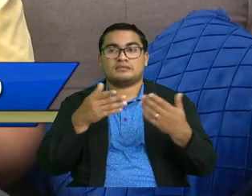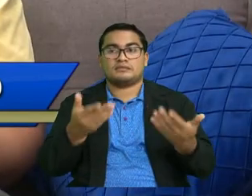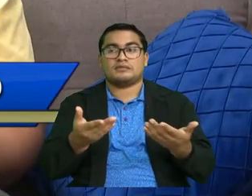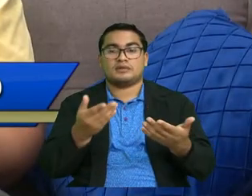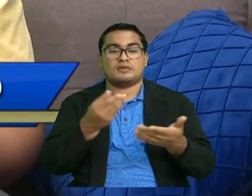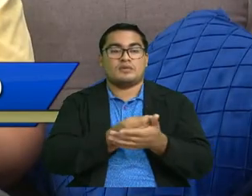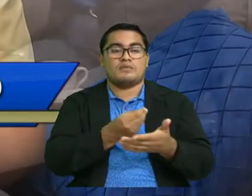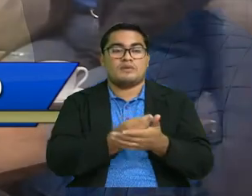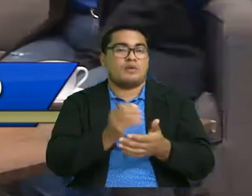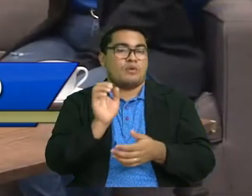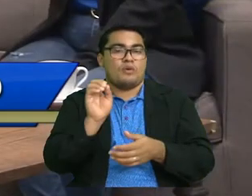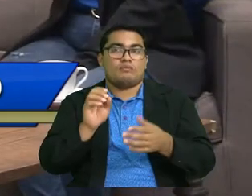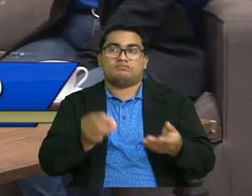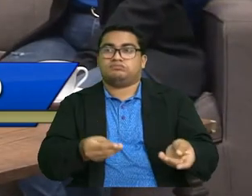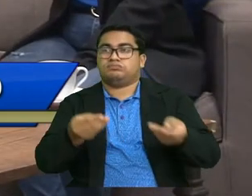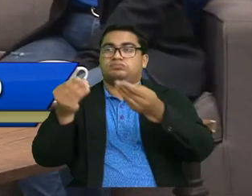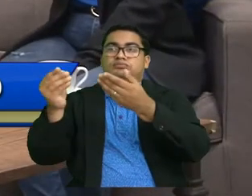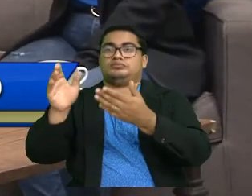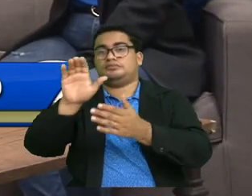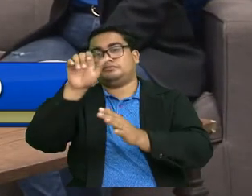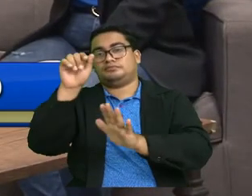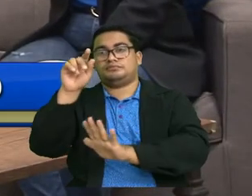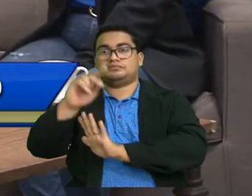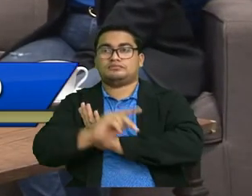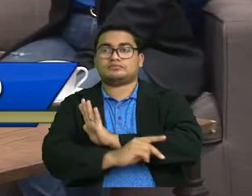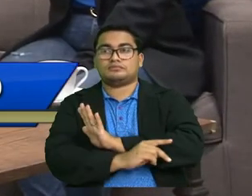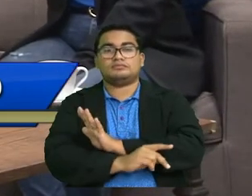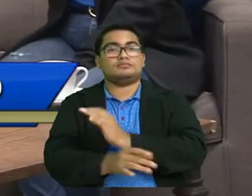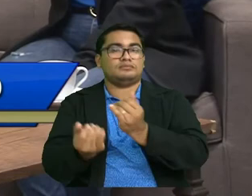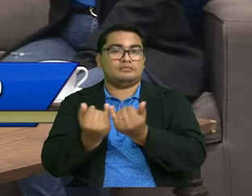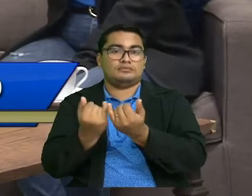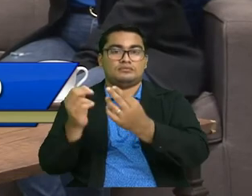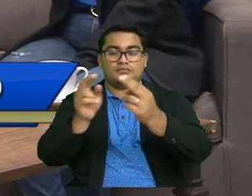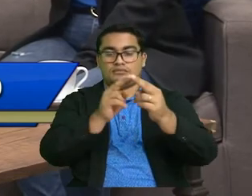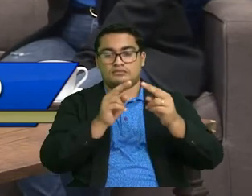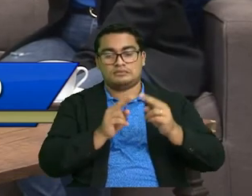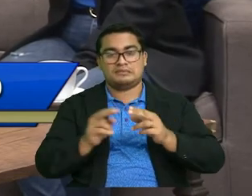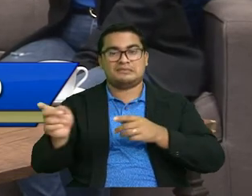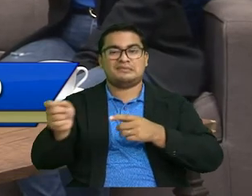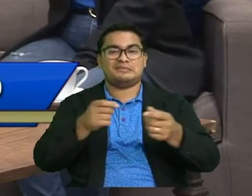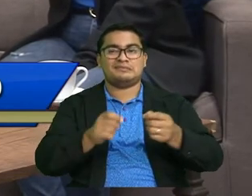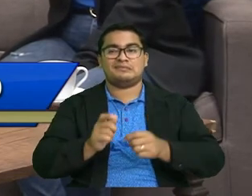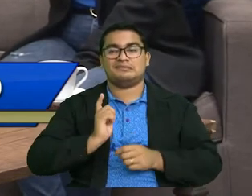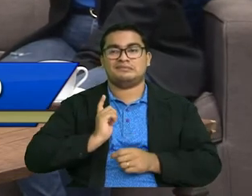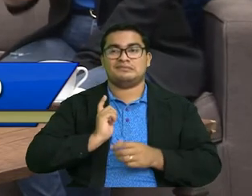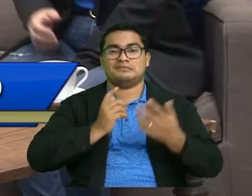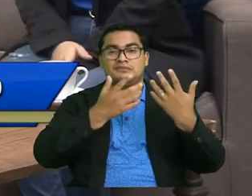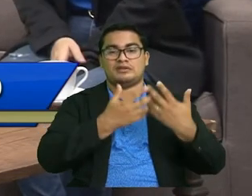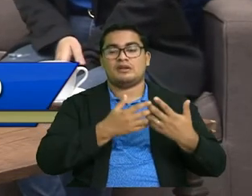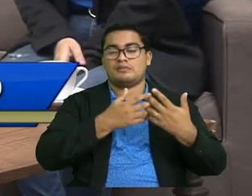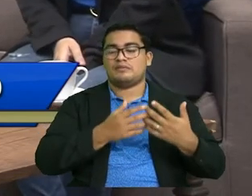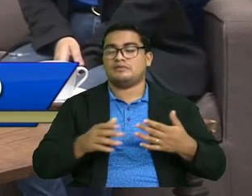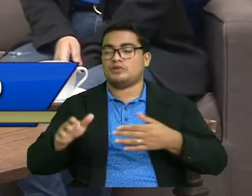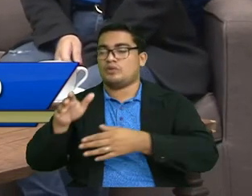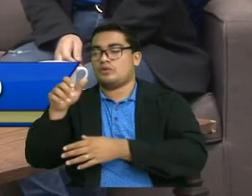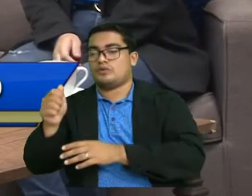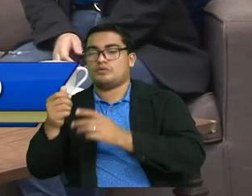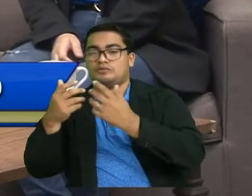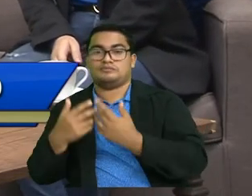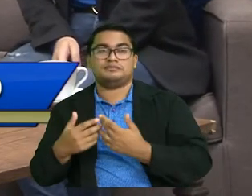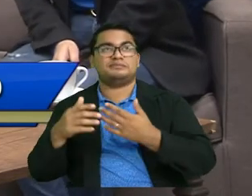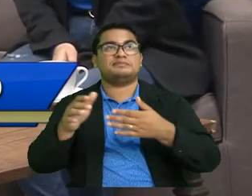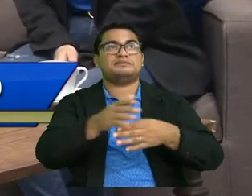para exportación o identificarte para realizar esos enlaces comerciales que se hacen de empresa a empresa. Entonces, sí,